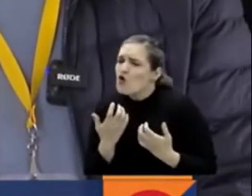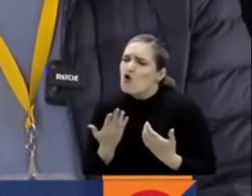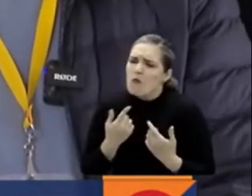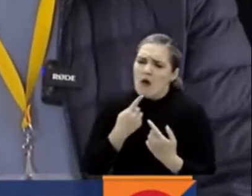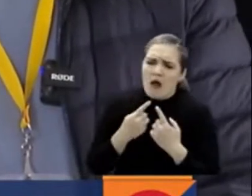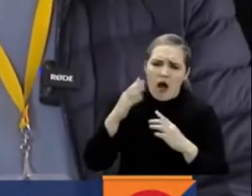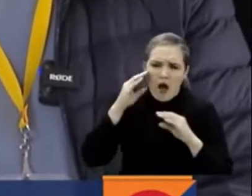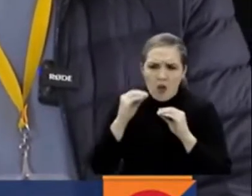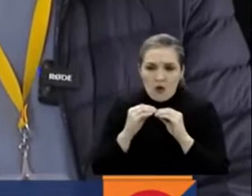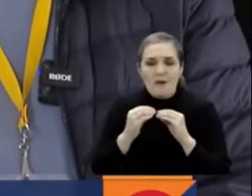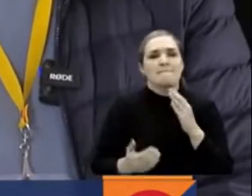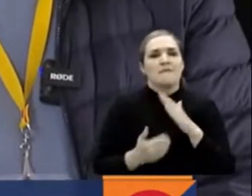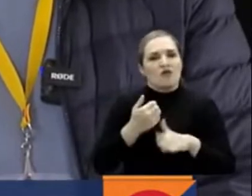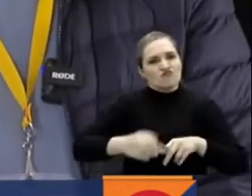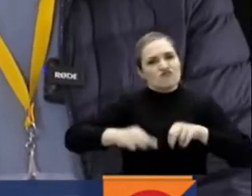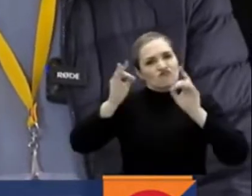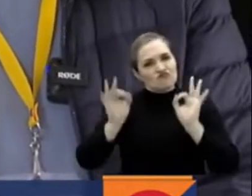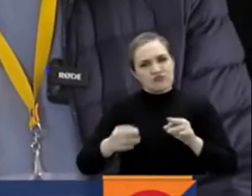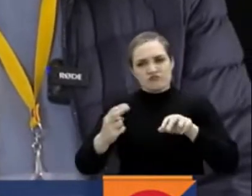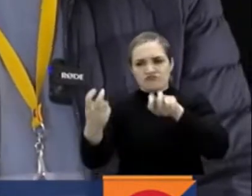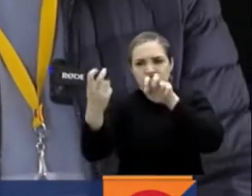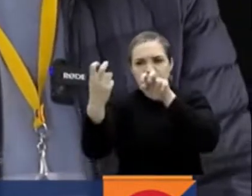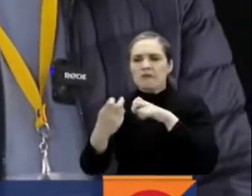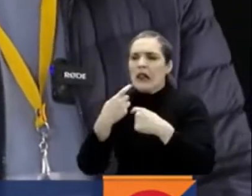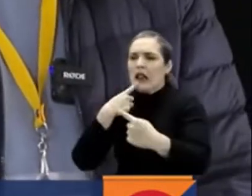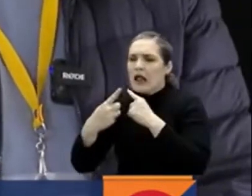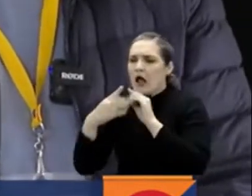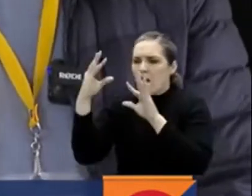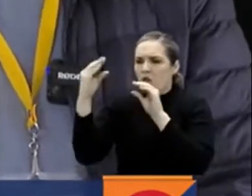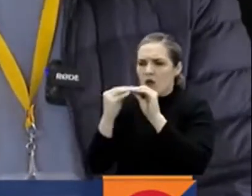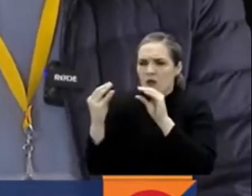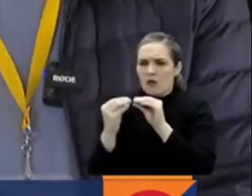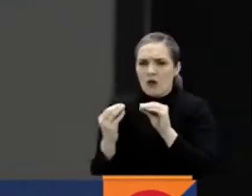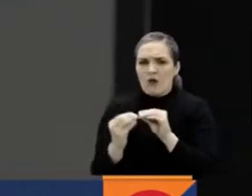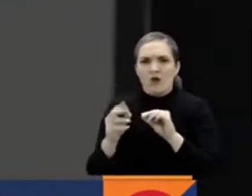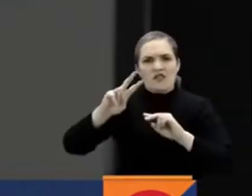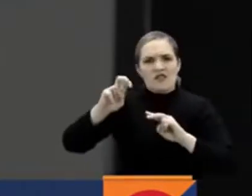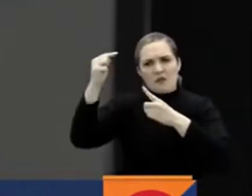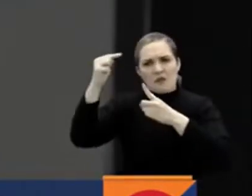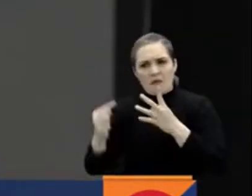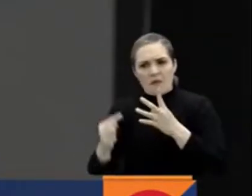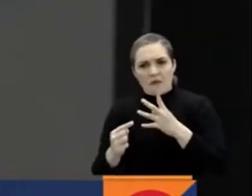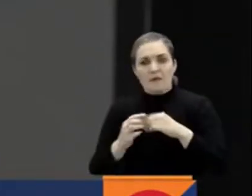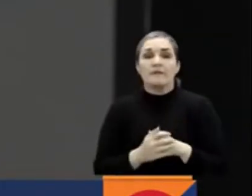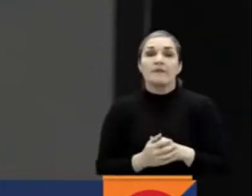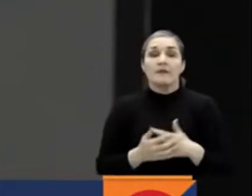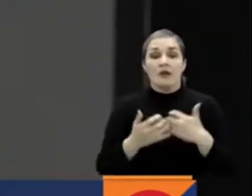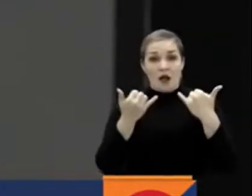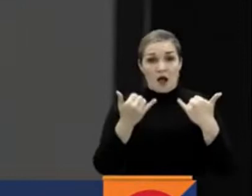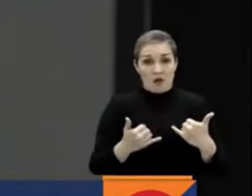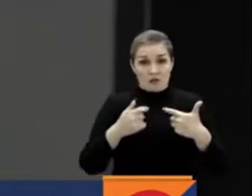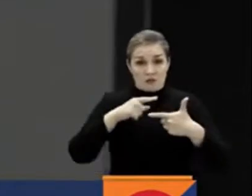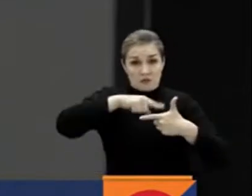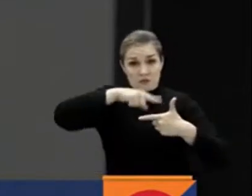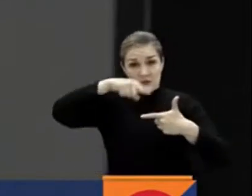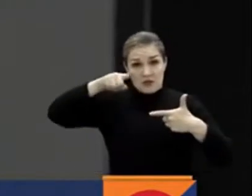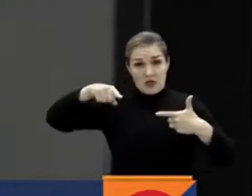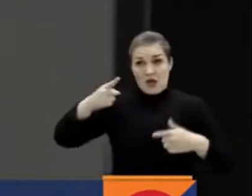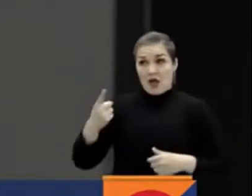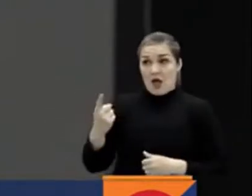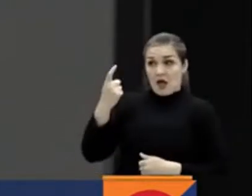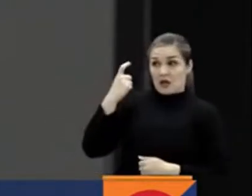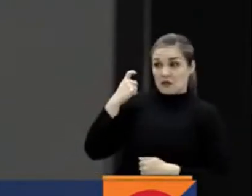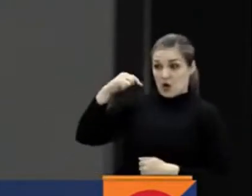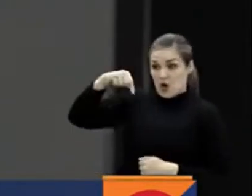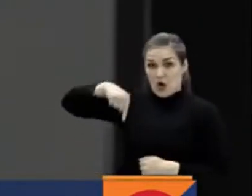unas conversaciones de manera directa sobre asuntos sustanciales. Con las cifras que se han mostrado entre el día de ayer y el día de